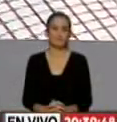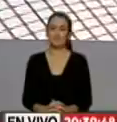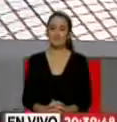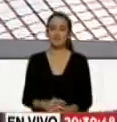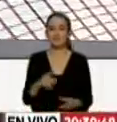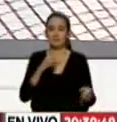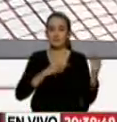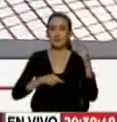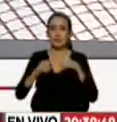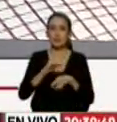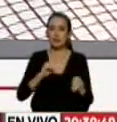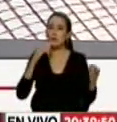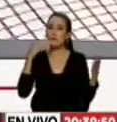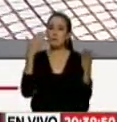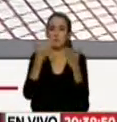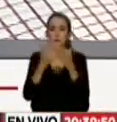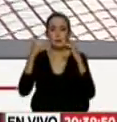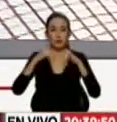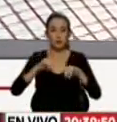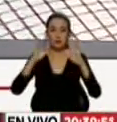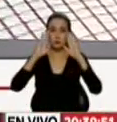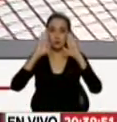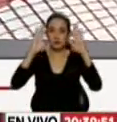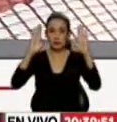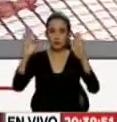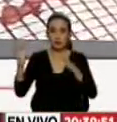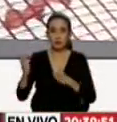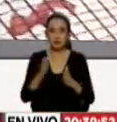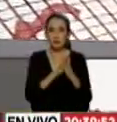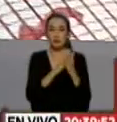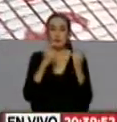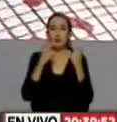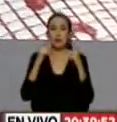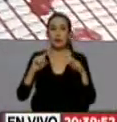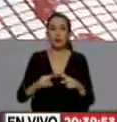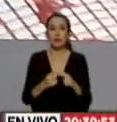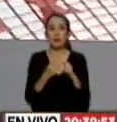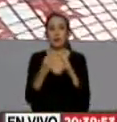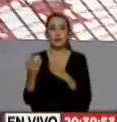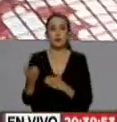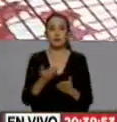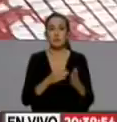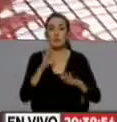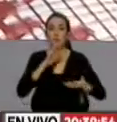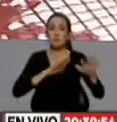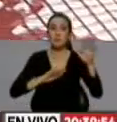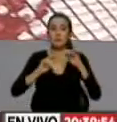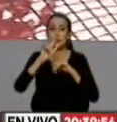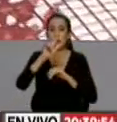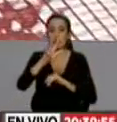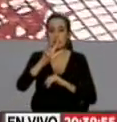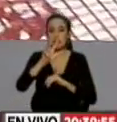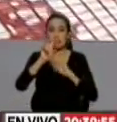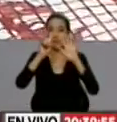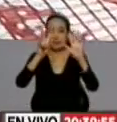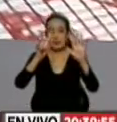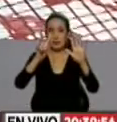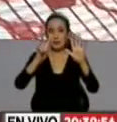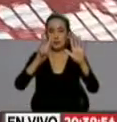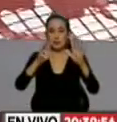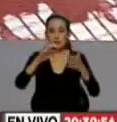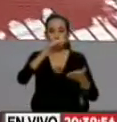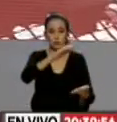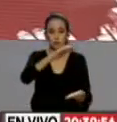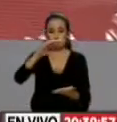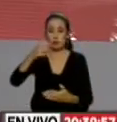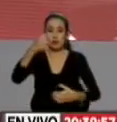Estamos de regreso. Muchas gracias por mantenerse en nuestra sintonía. Vamos a avanzar con más noticias. Al menos 37 litros de leche entera